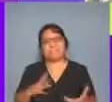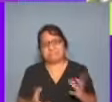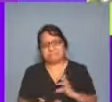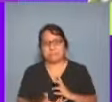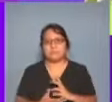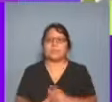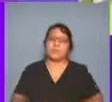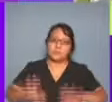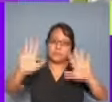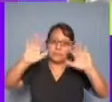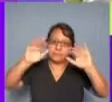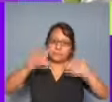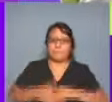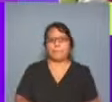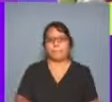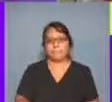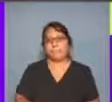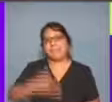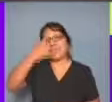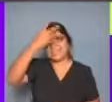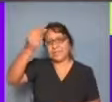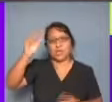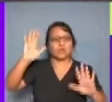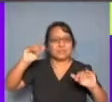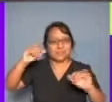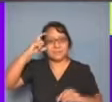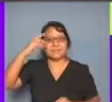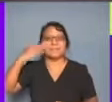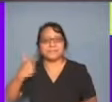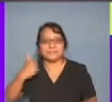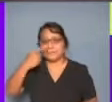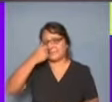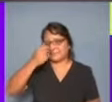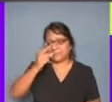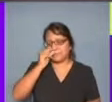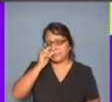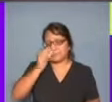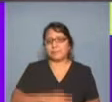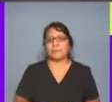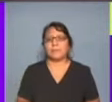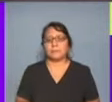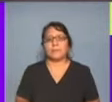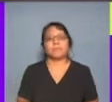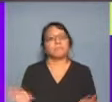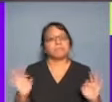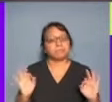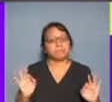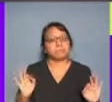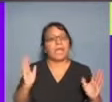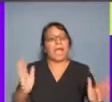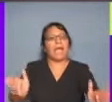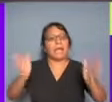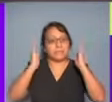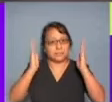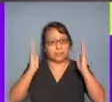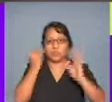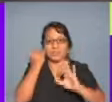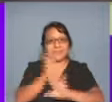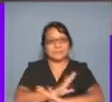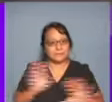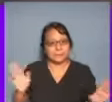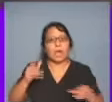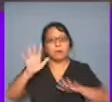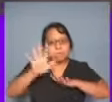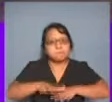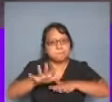hasta la próxima chicos hasta la próxima Gracias Nico por estar ahí del otro lado bueno y atención porque ya se hablaba de esta